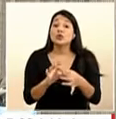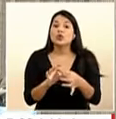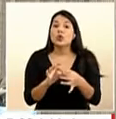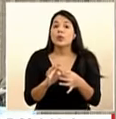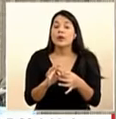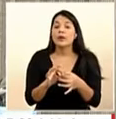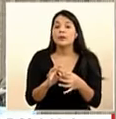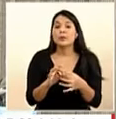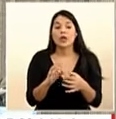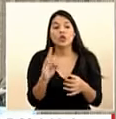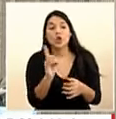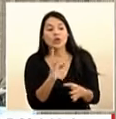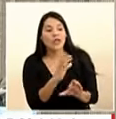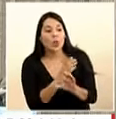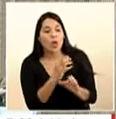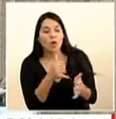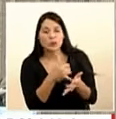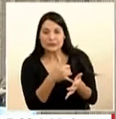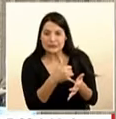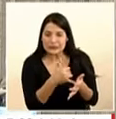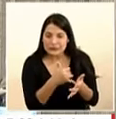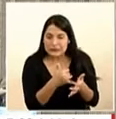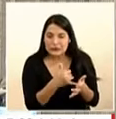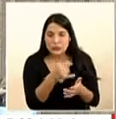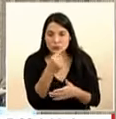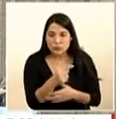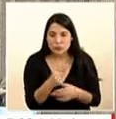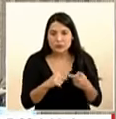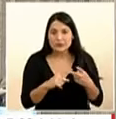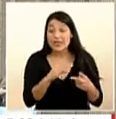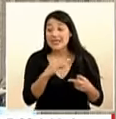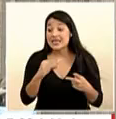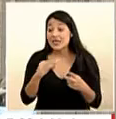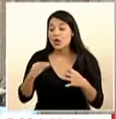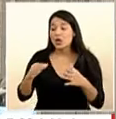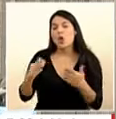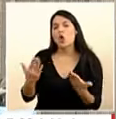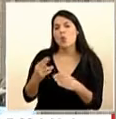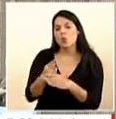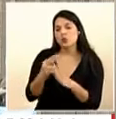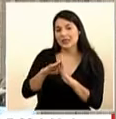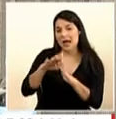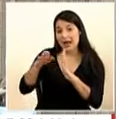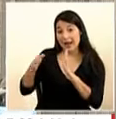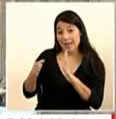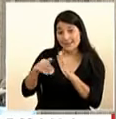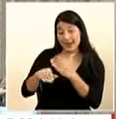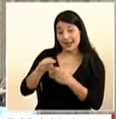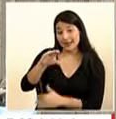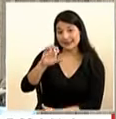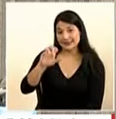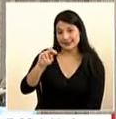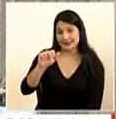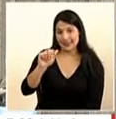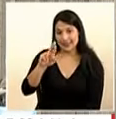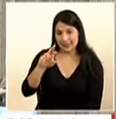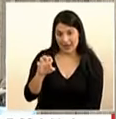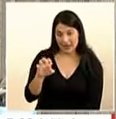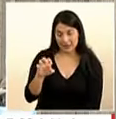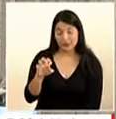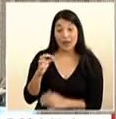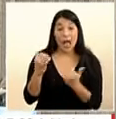intensivos y luego el uso de las camas del cen área en este momento tenemos